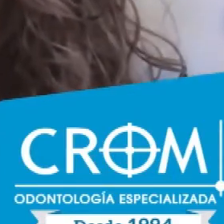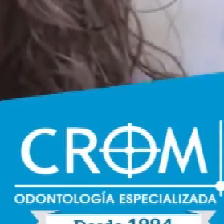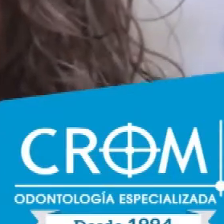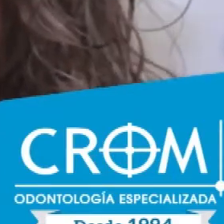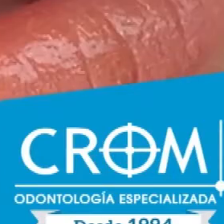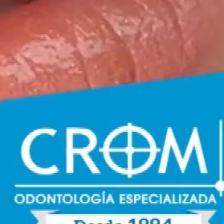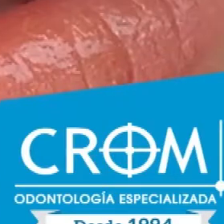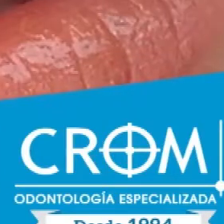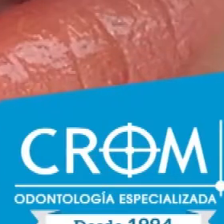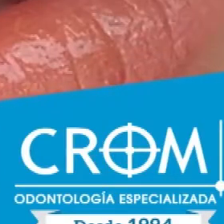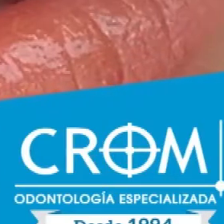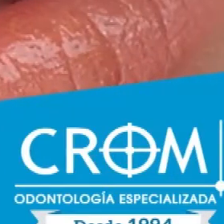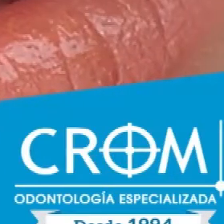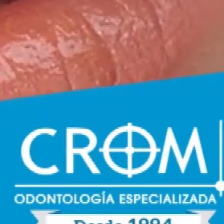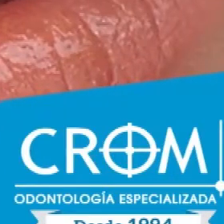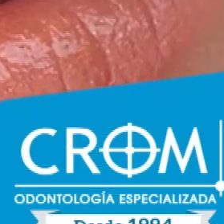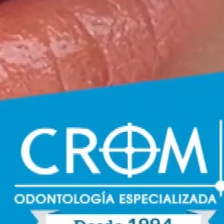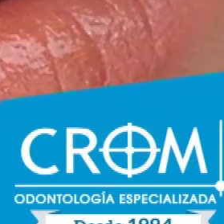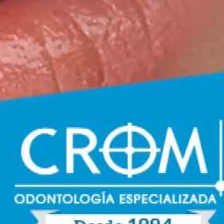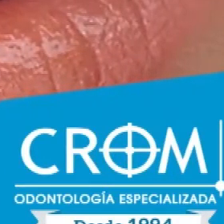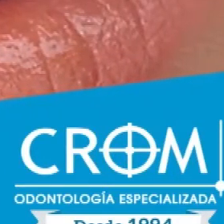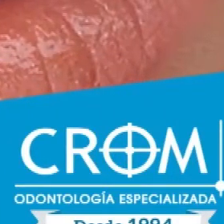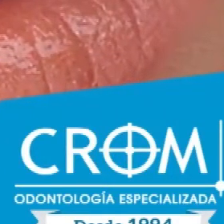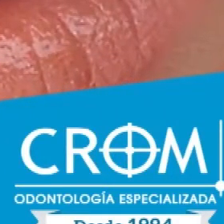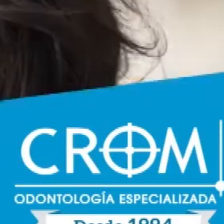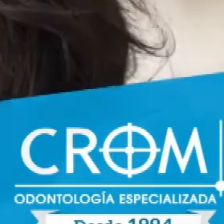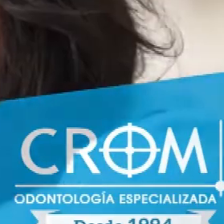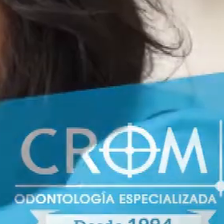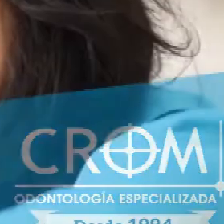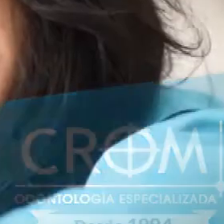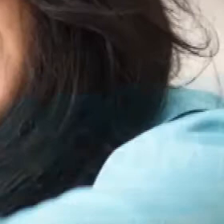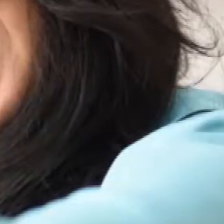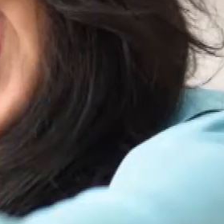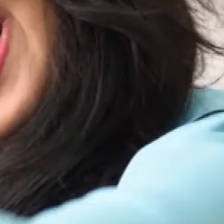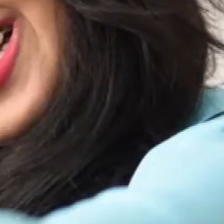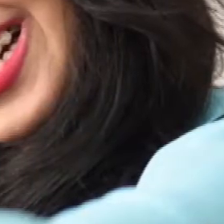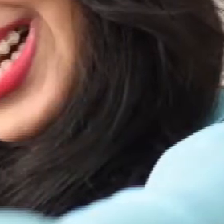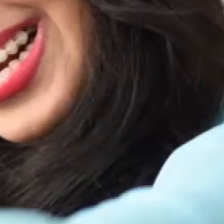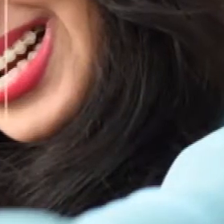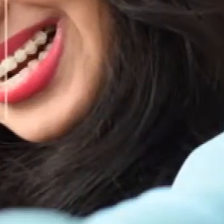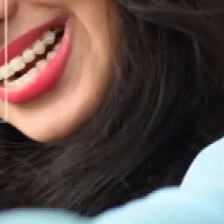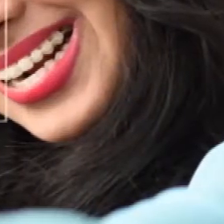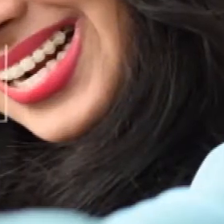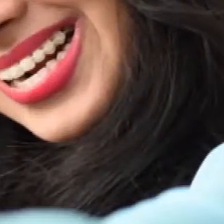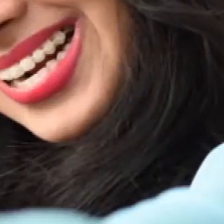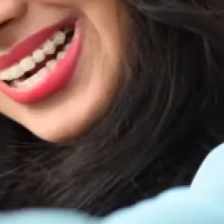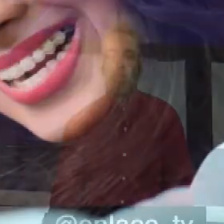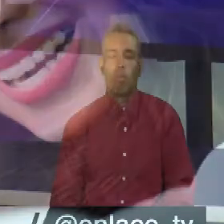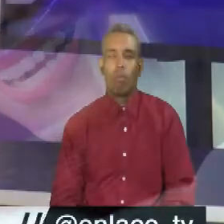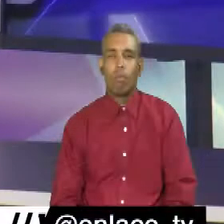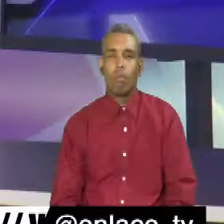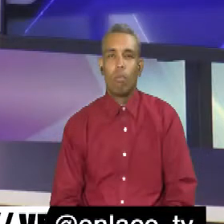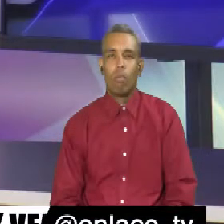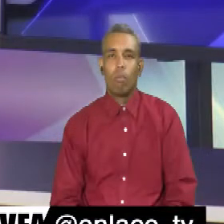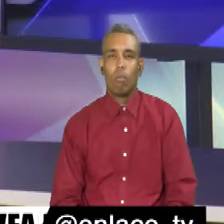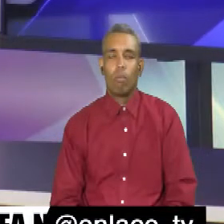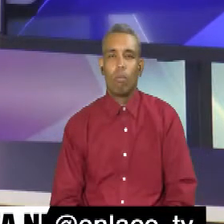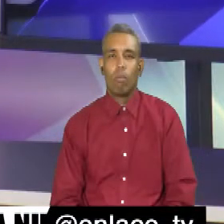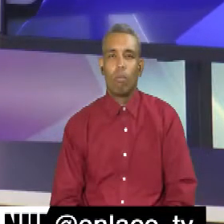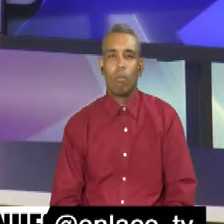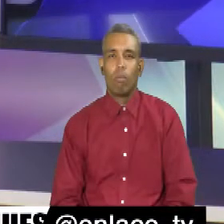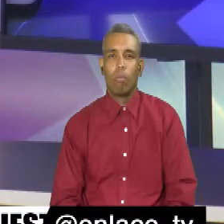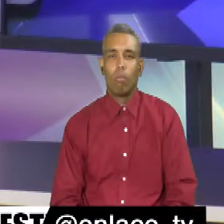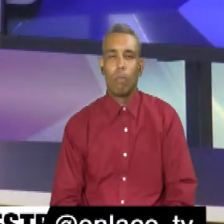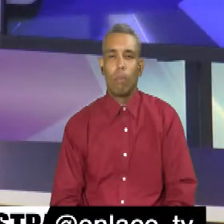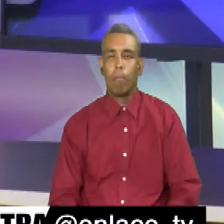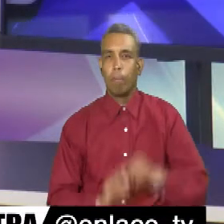Más estética con excelentes resultados. Sonría sin miedo. Chrome es odontología especializada. Hacemos